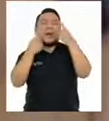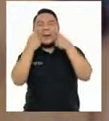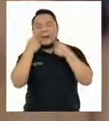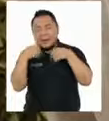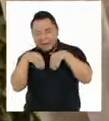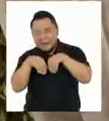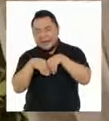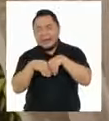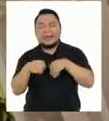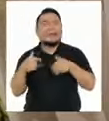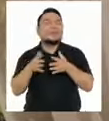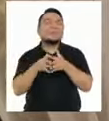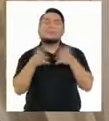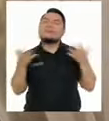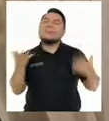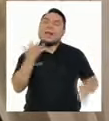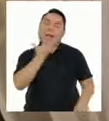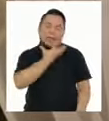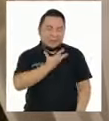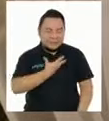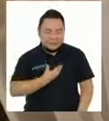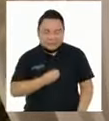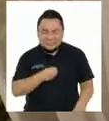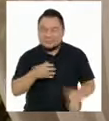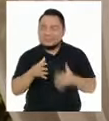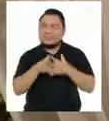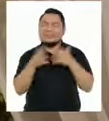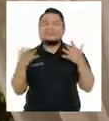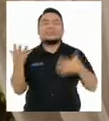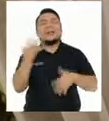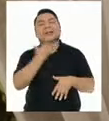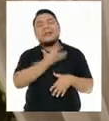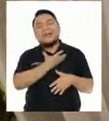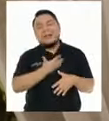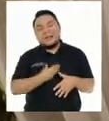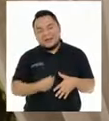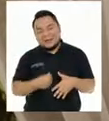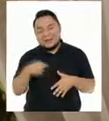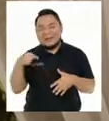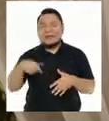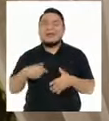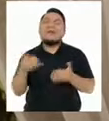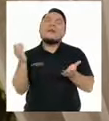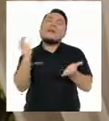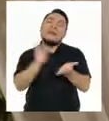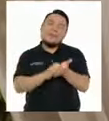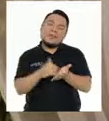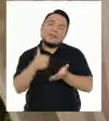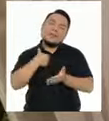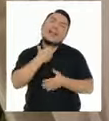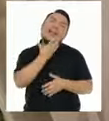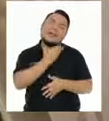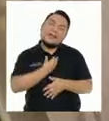¡Cuánta tristeza! ¡Cuánta tristeza perruda de nuevo!